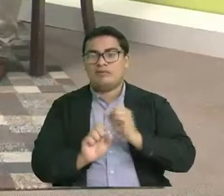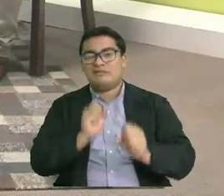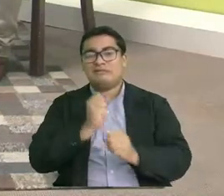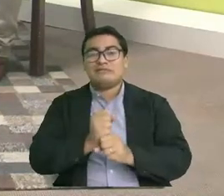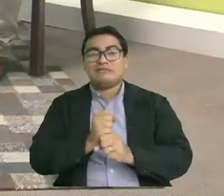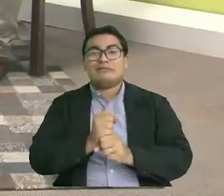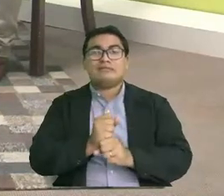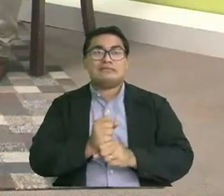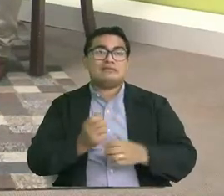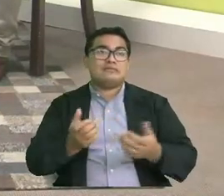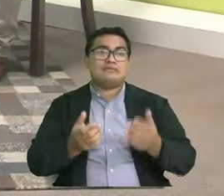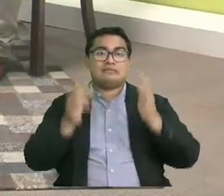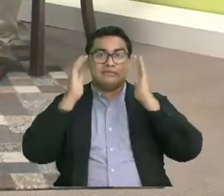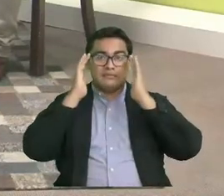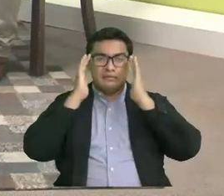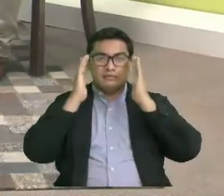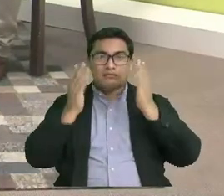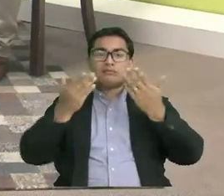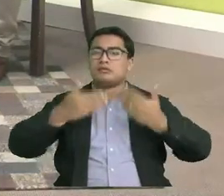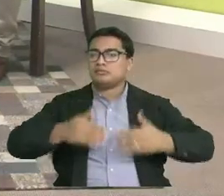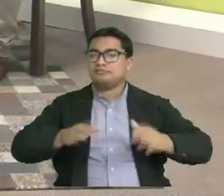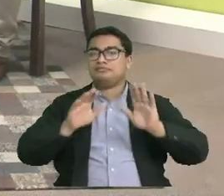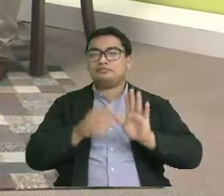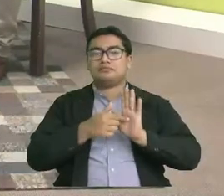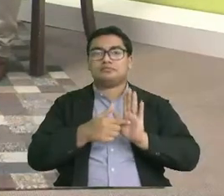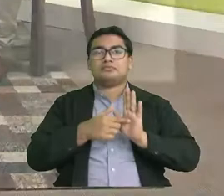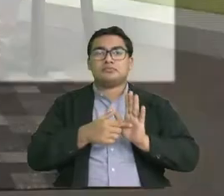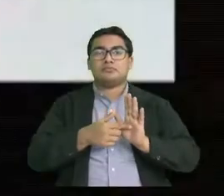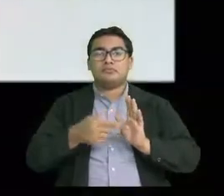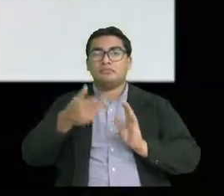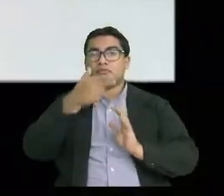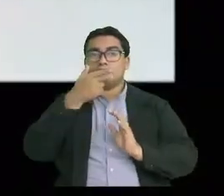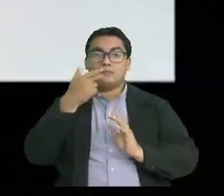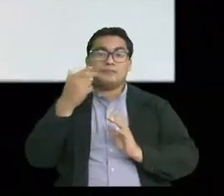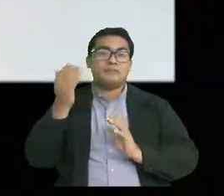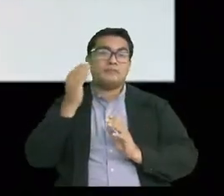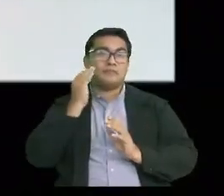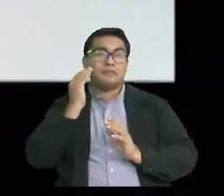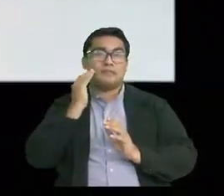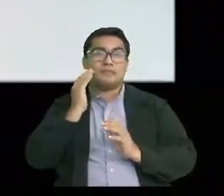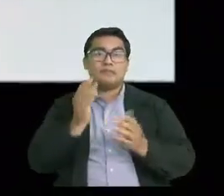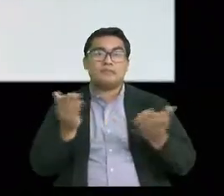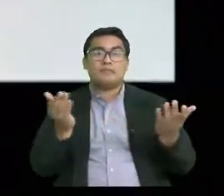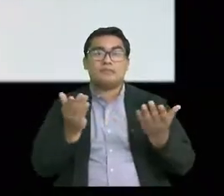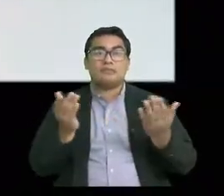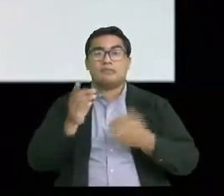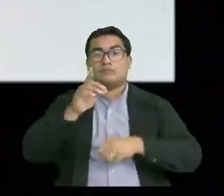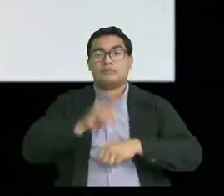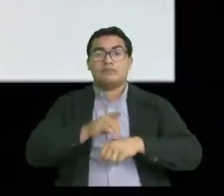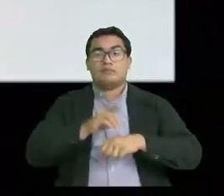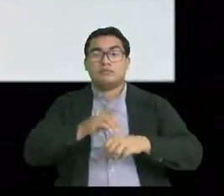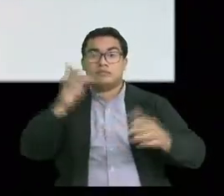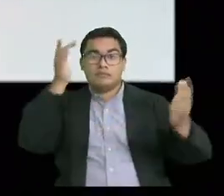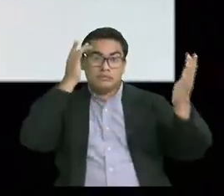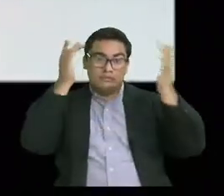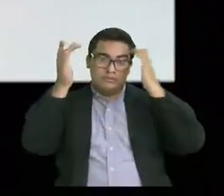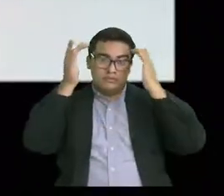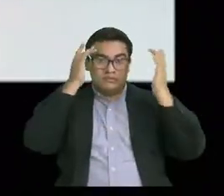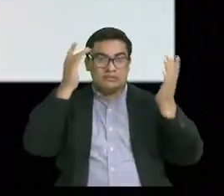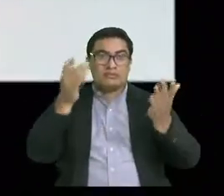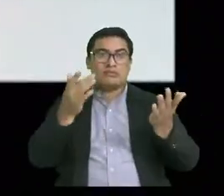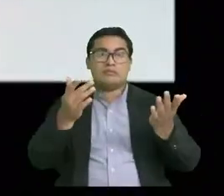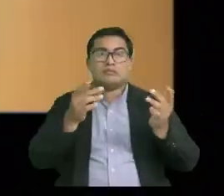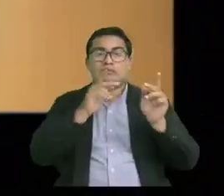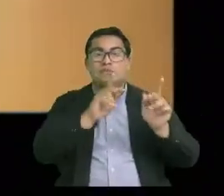edad. Generalmente, de que los padres recurran al médico por preocupación por el pie plano, viene de